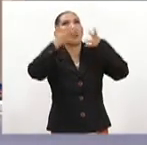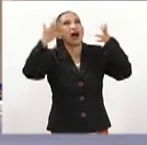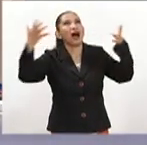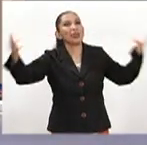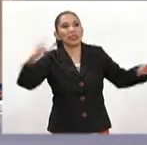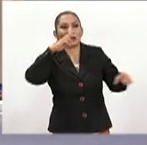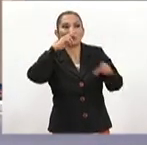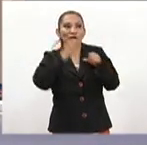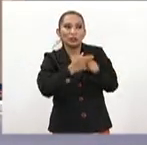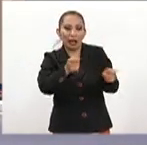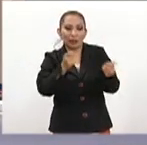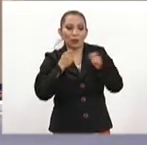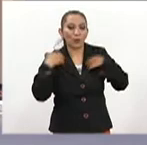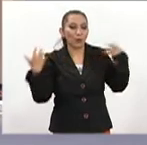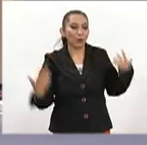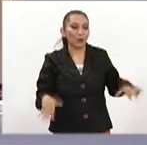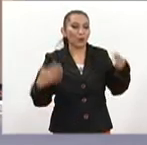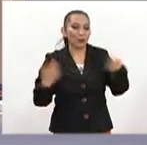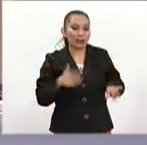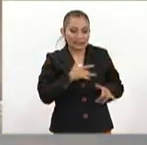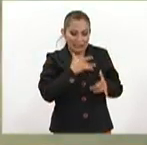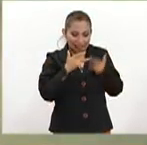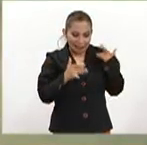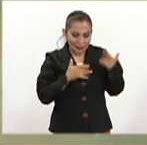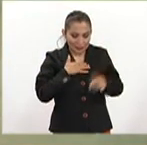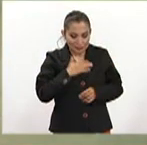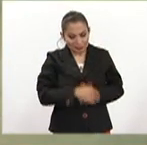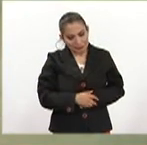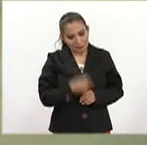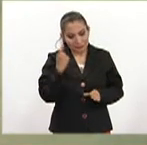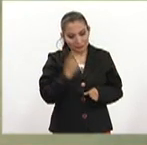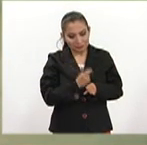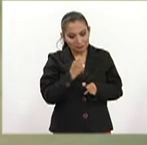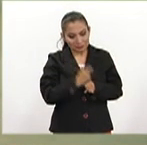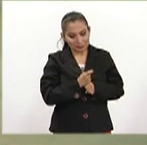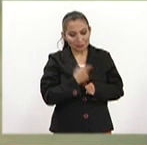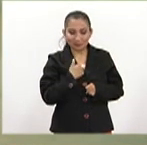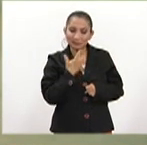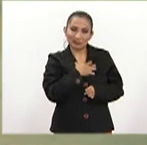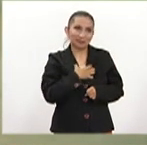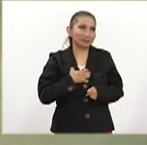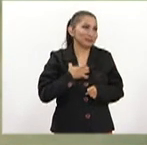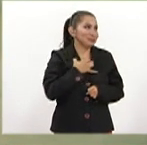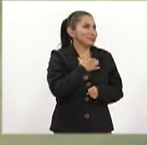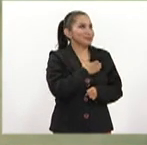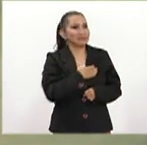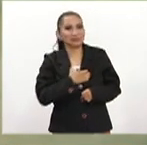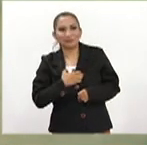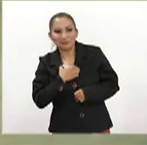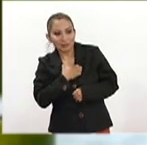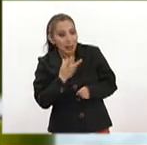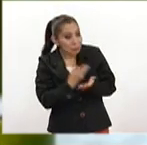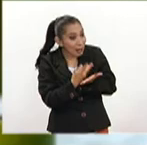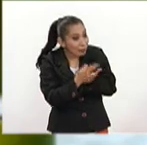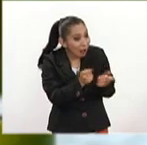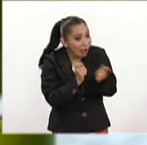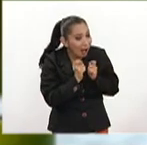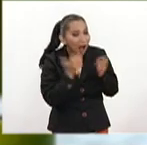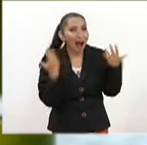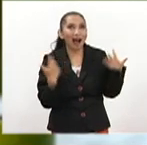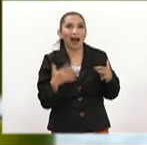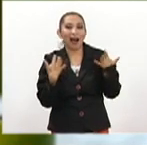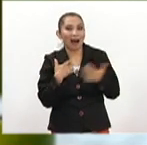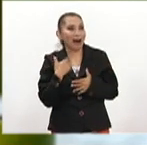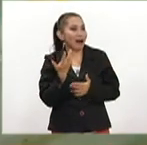gran responsabilidad. ¿Qué es lo que sentí de primera instancia? Muchísima alegría, como cualquier emprendedor la